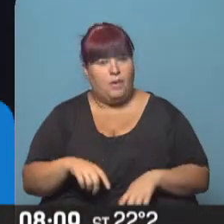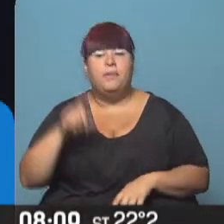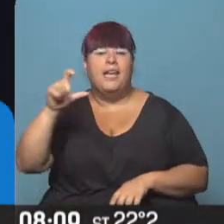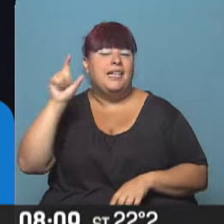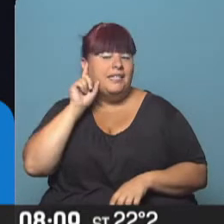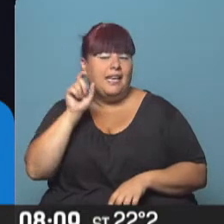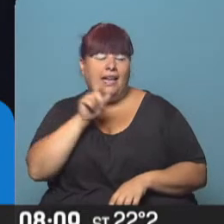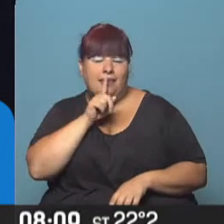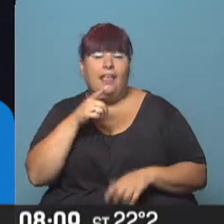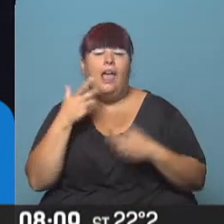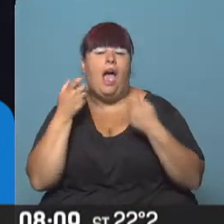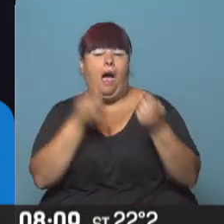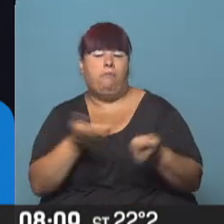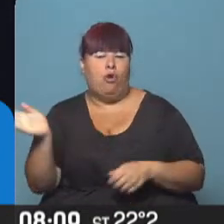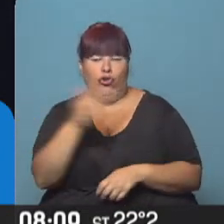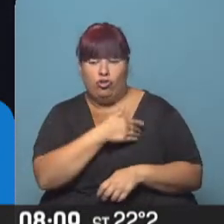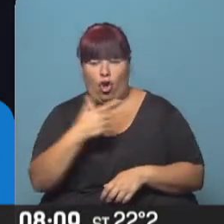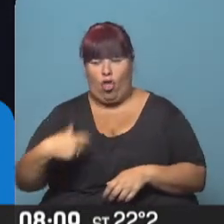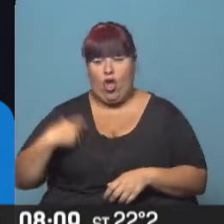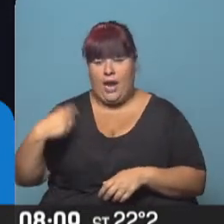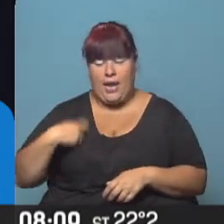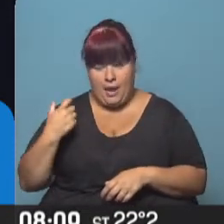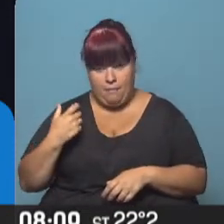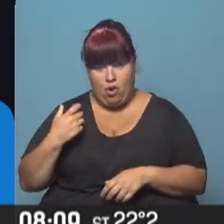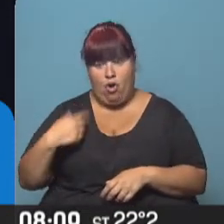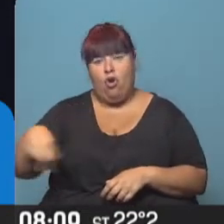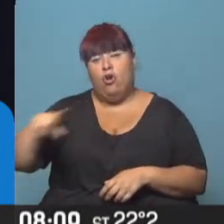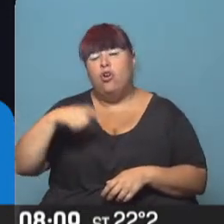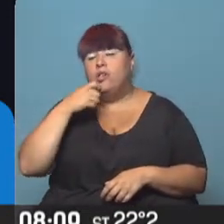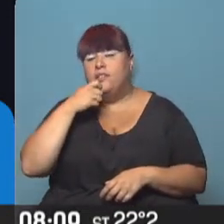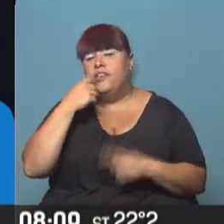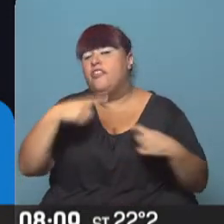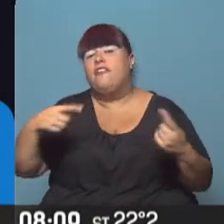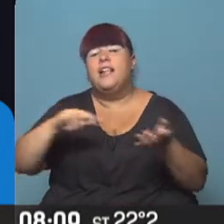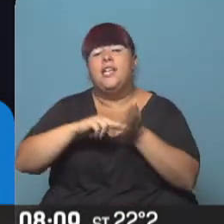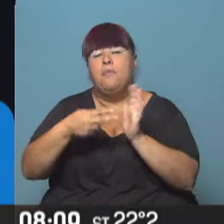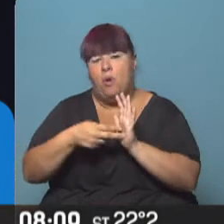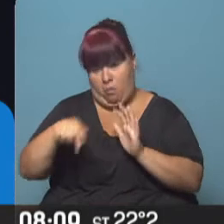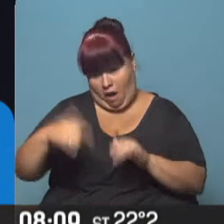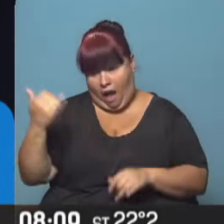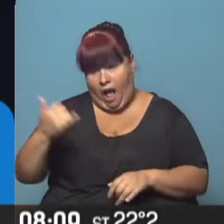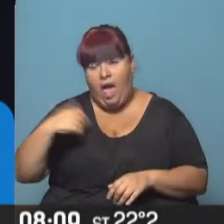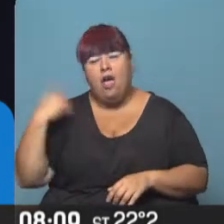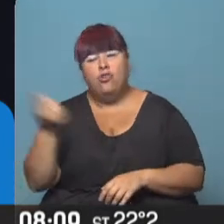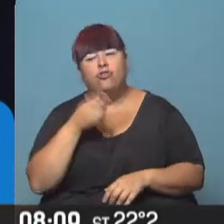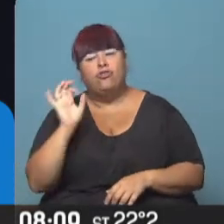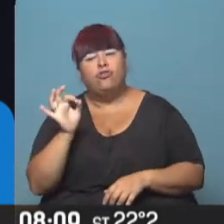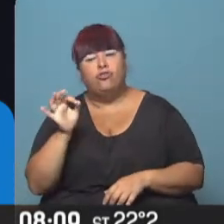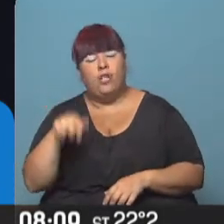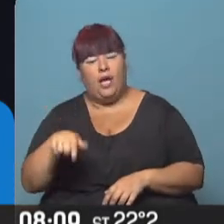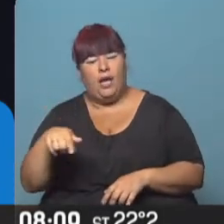a acompañar a todos los gremios que tengan distintos problemas que hoy los tienen y sabemos que se